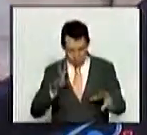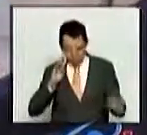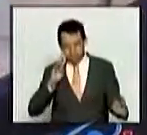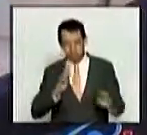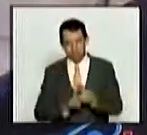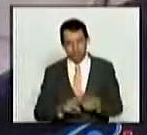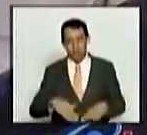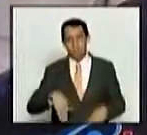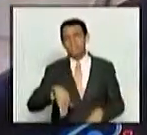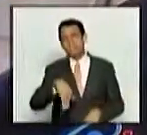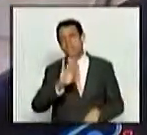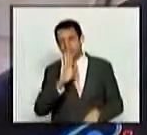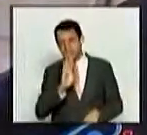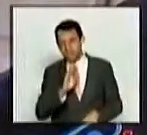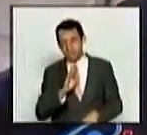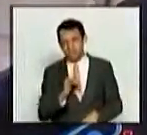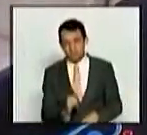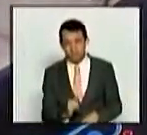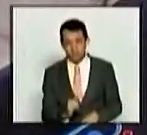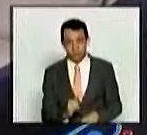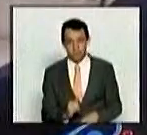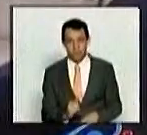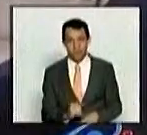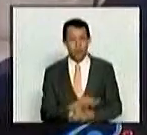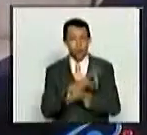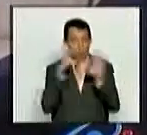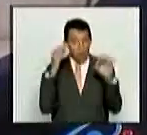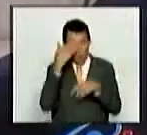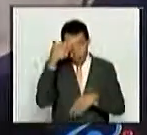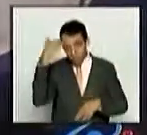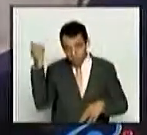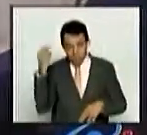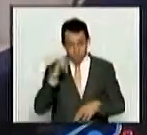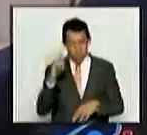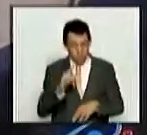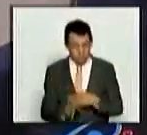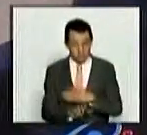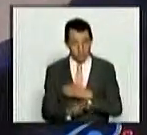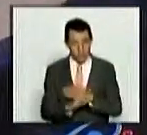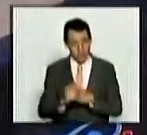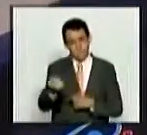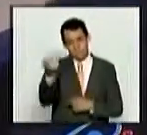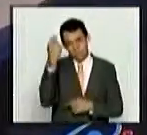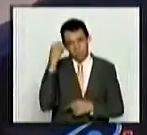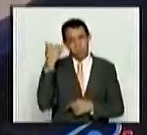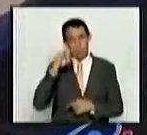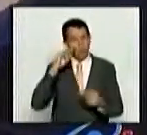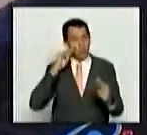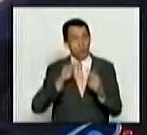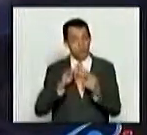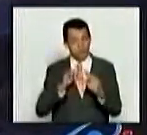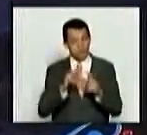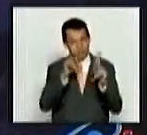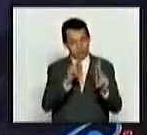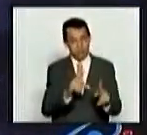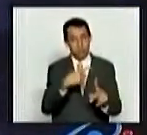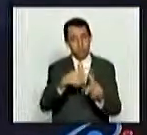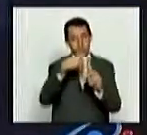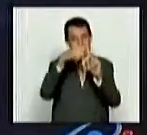van a pasar nunca se van a olvidar estos tratamientos porque tienen unos efectos supremamente